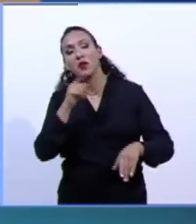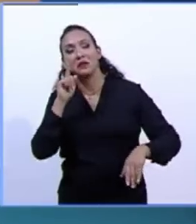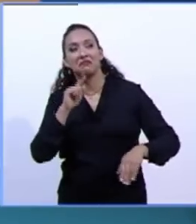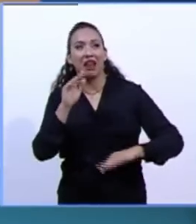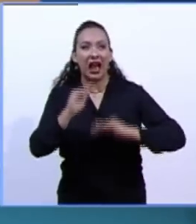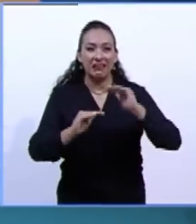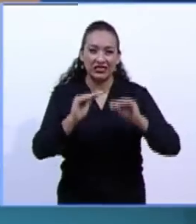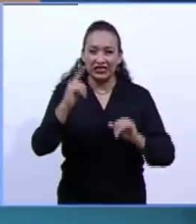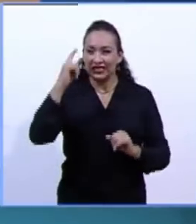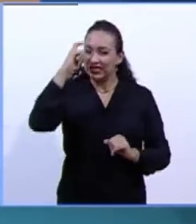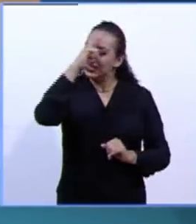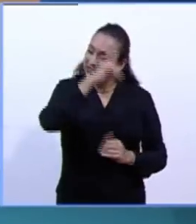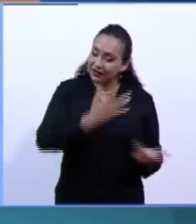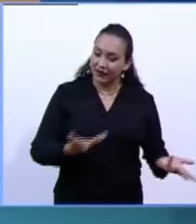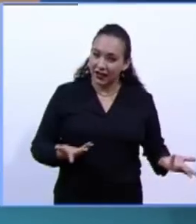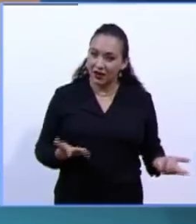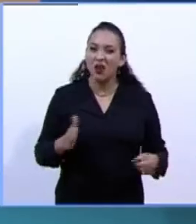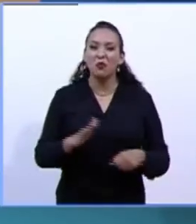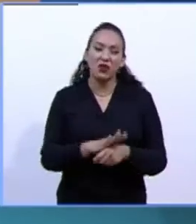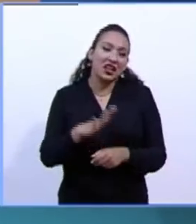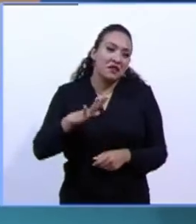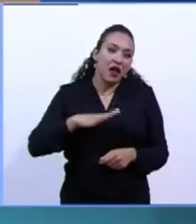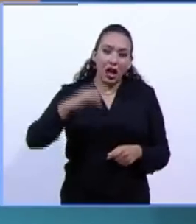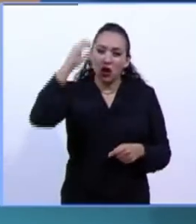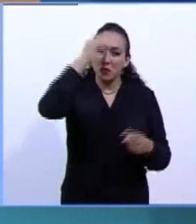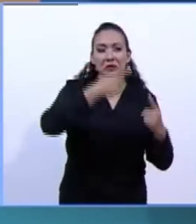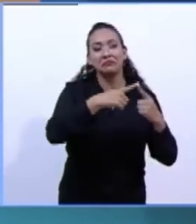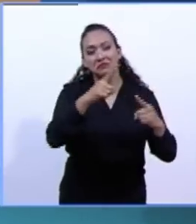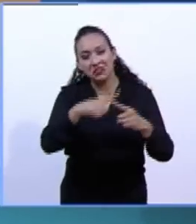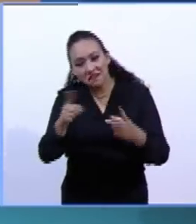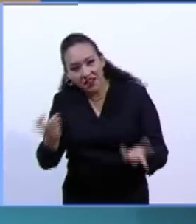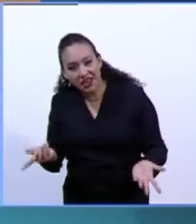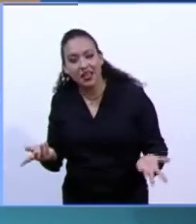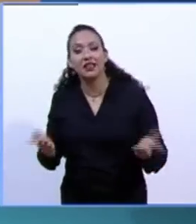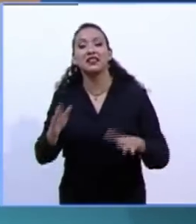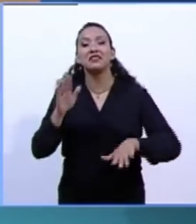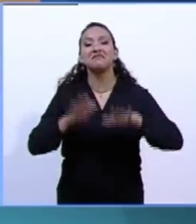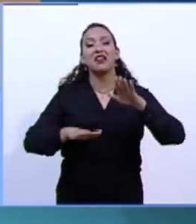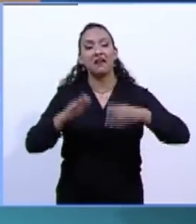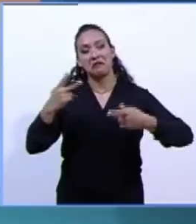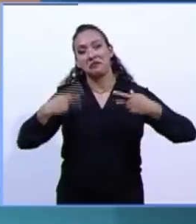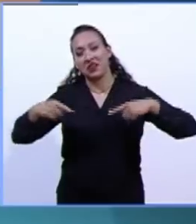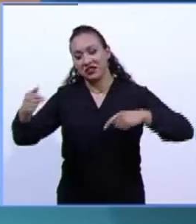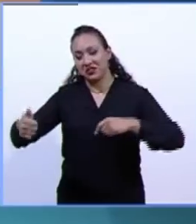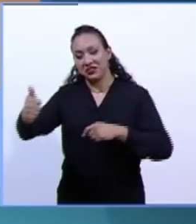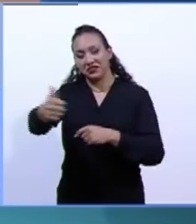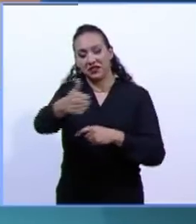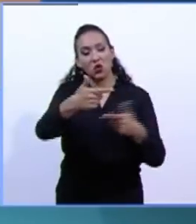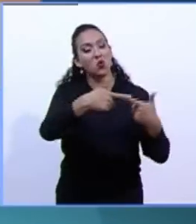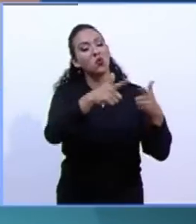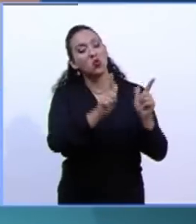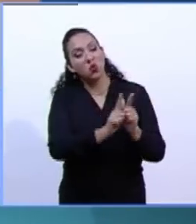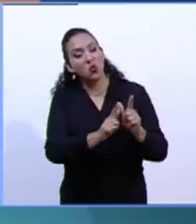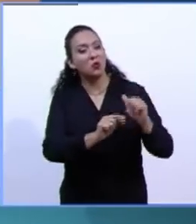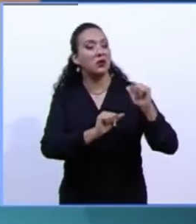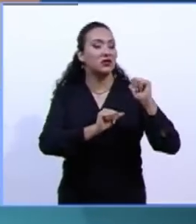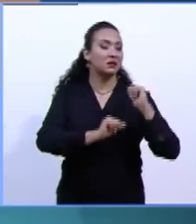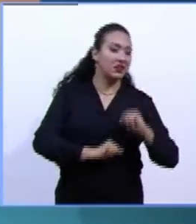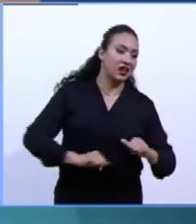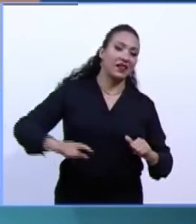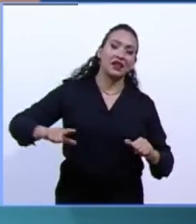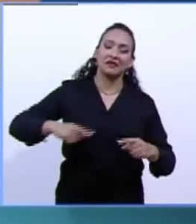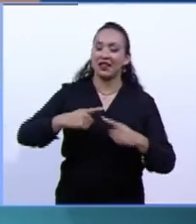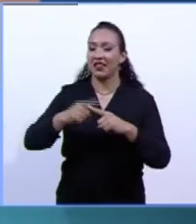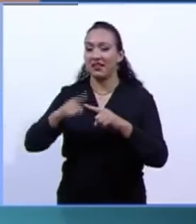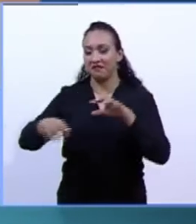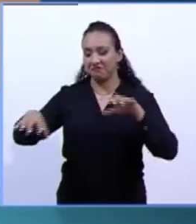cada vez más complejos por la diversidad de opiniones, por el resurgimiento de ciertas tendencias autoritarias, por